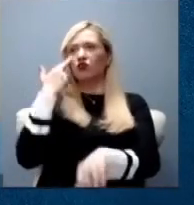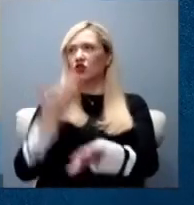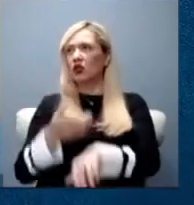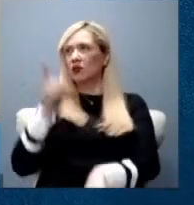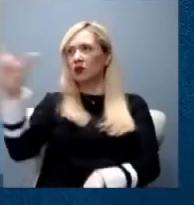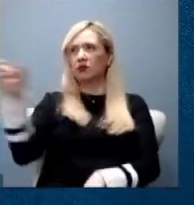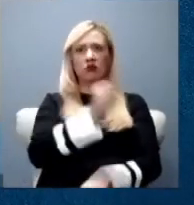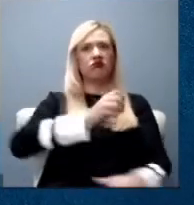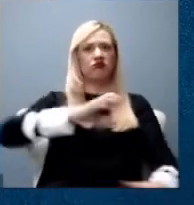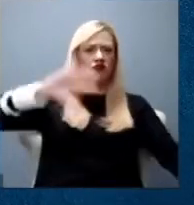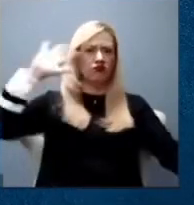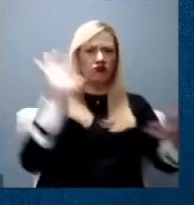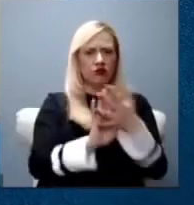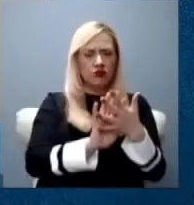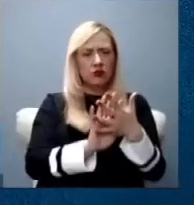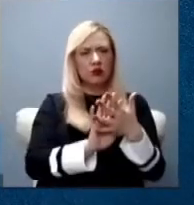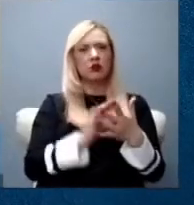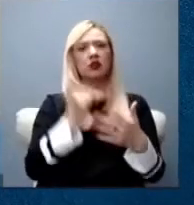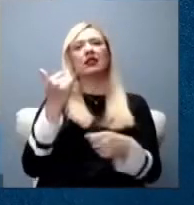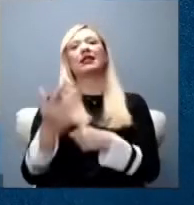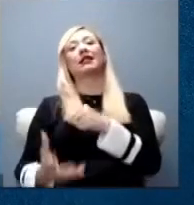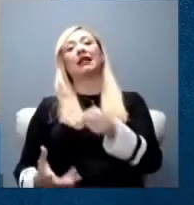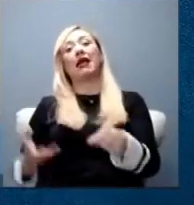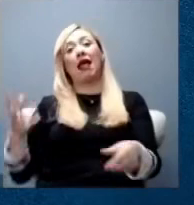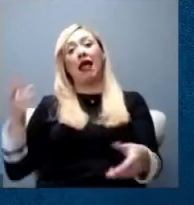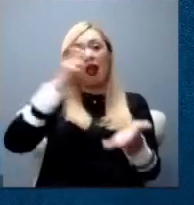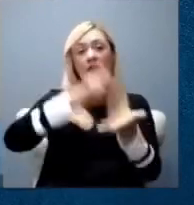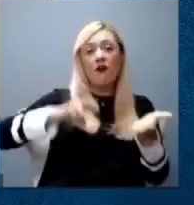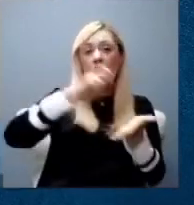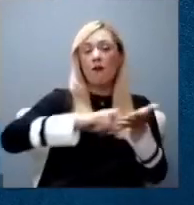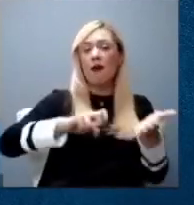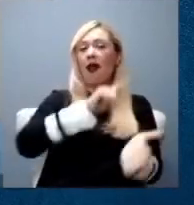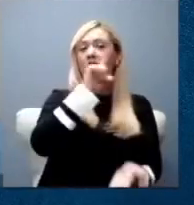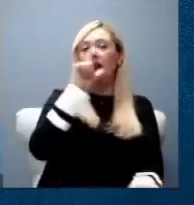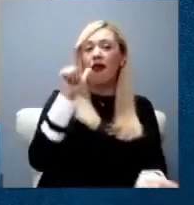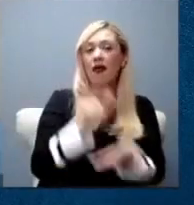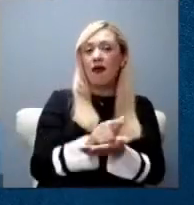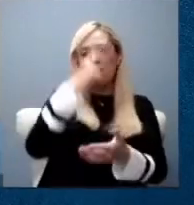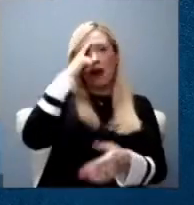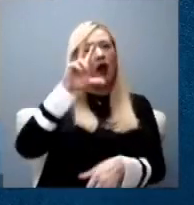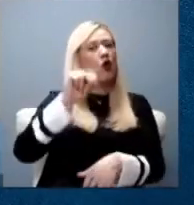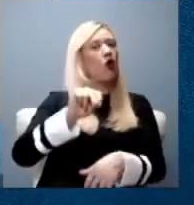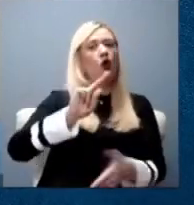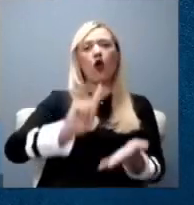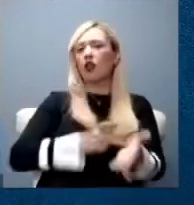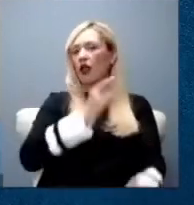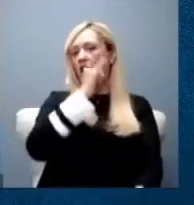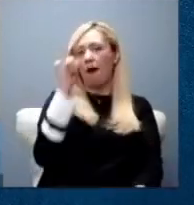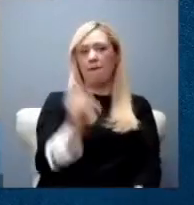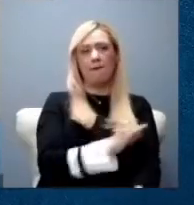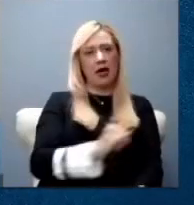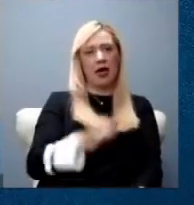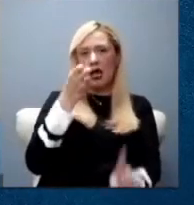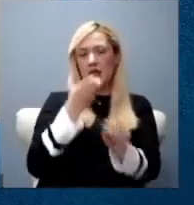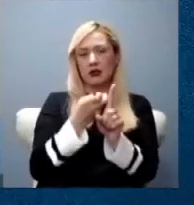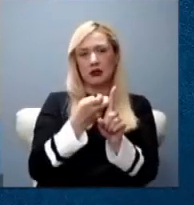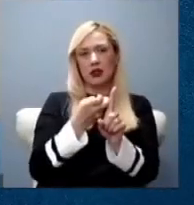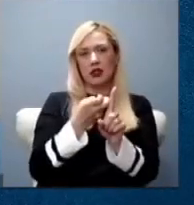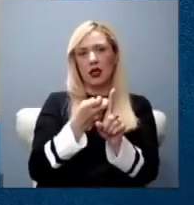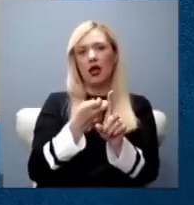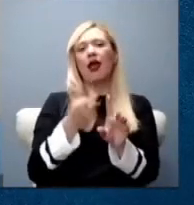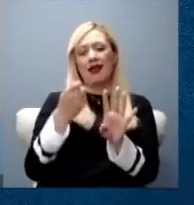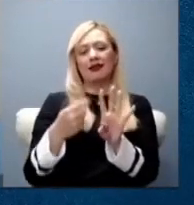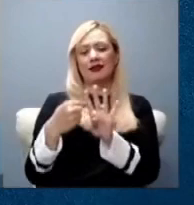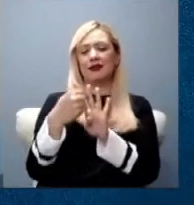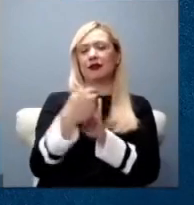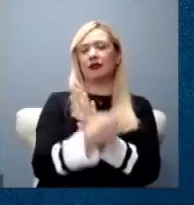reformas incluso estructurales que se necesitan a través de una legislación para que no vuelvan a repetirse esos hechos. Entonces, yo pondría esa primera